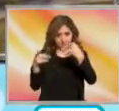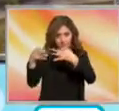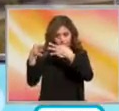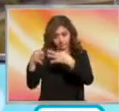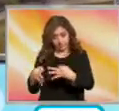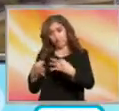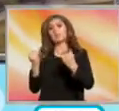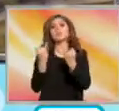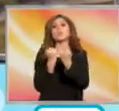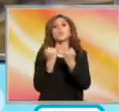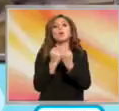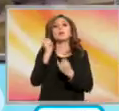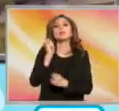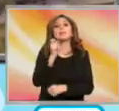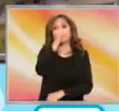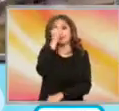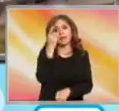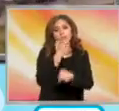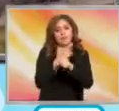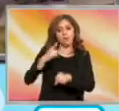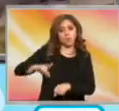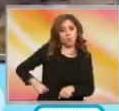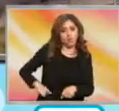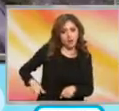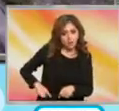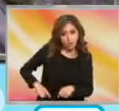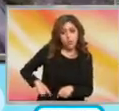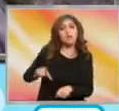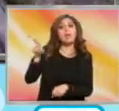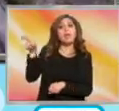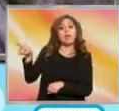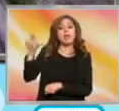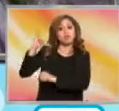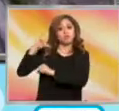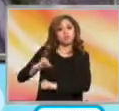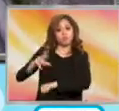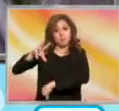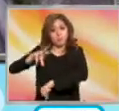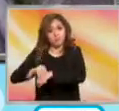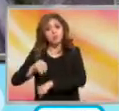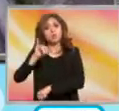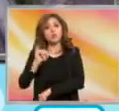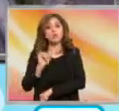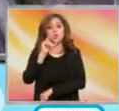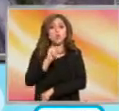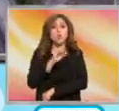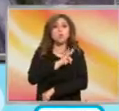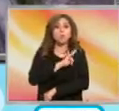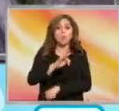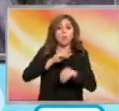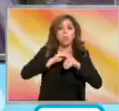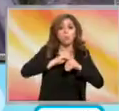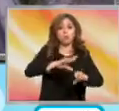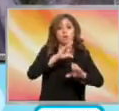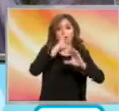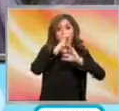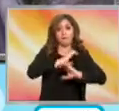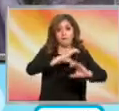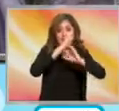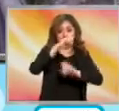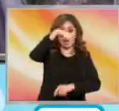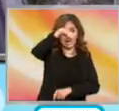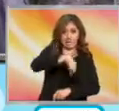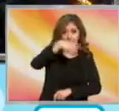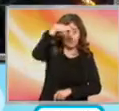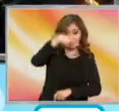igual forma, la Secretaría de Gobernación puede permitir que se reproduzca en eventos dentro del país como en el extranjero. Muy